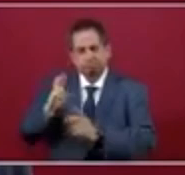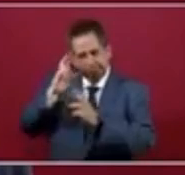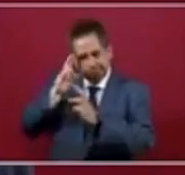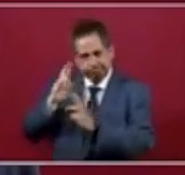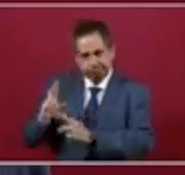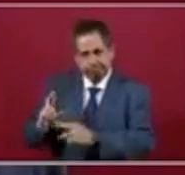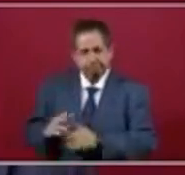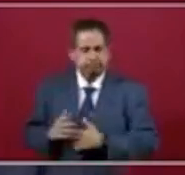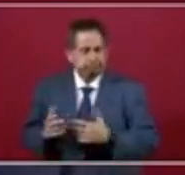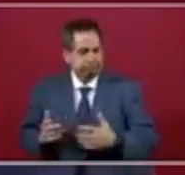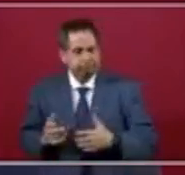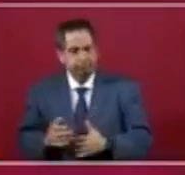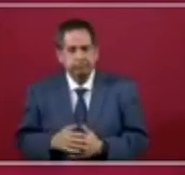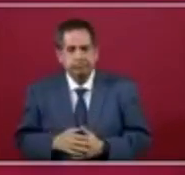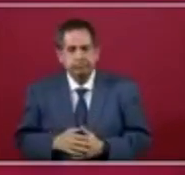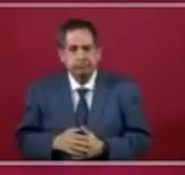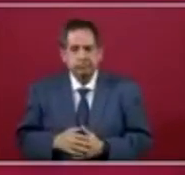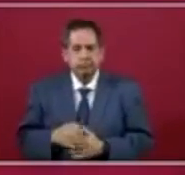nuestro